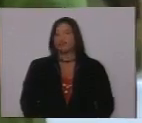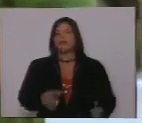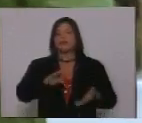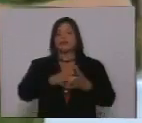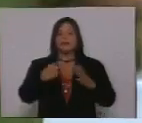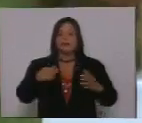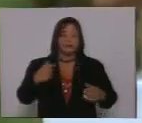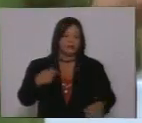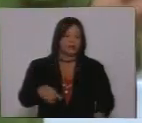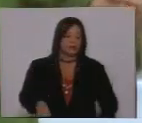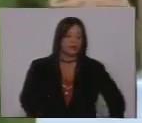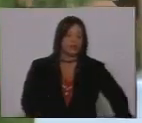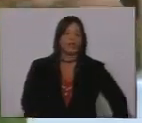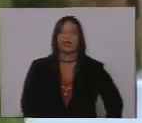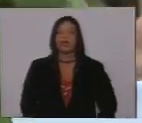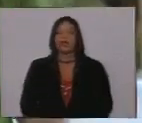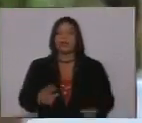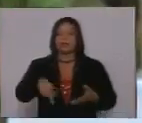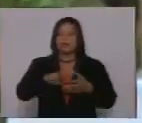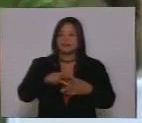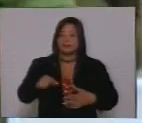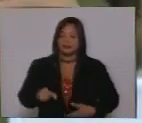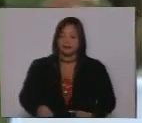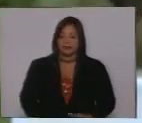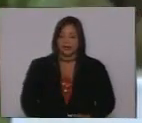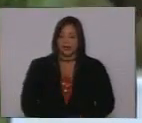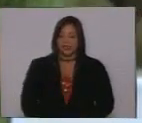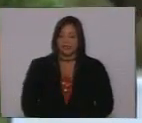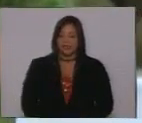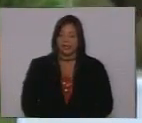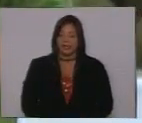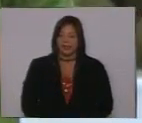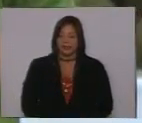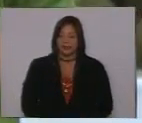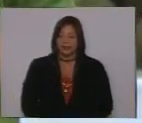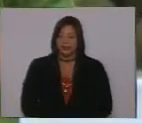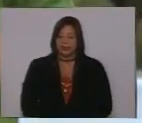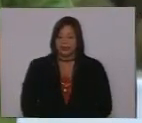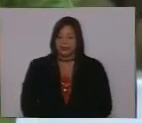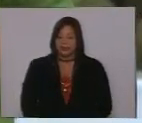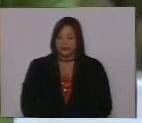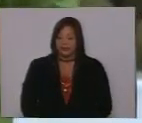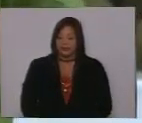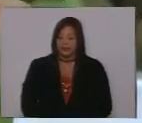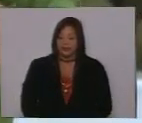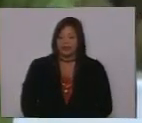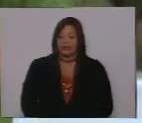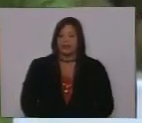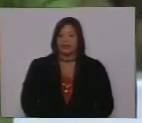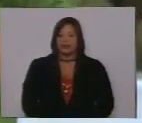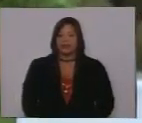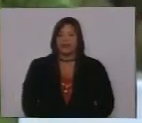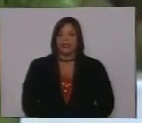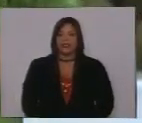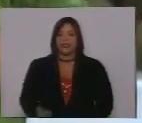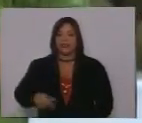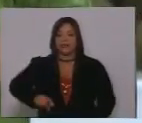Y los que ya han transitado la etapa de la universidad y la etapa de la juventud sienten una profunda